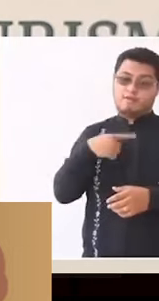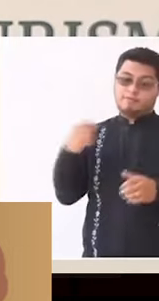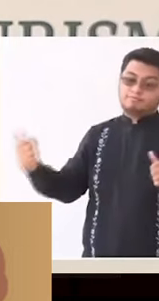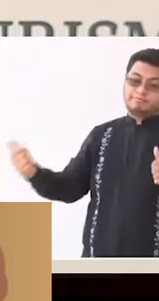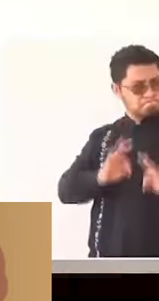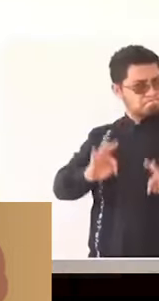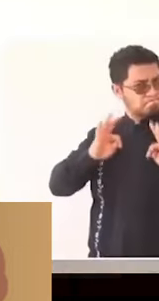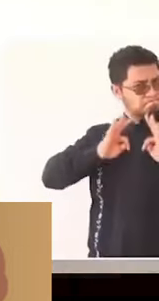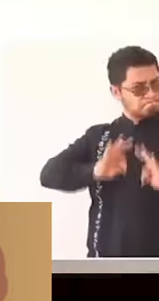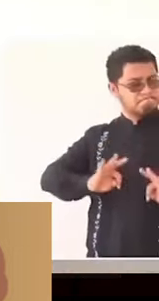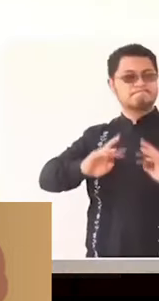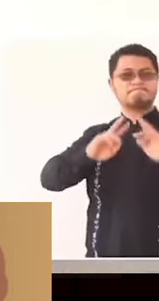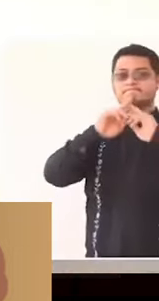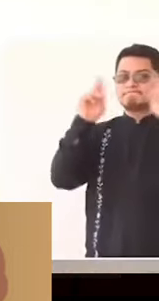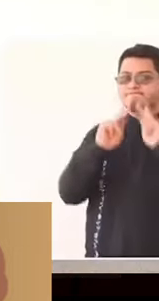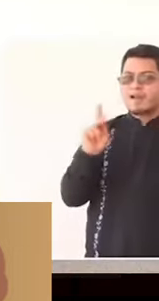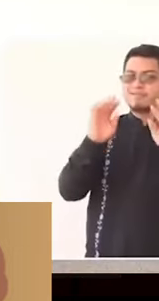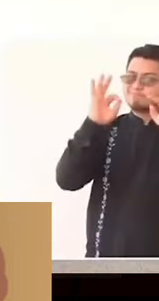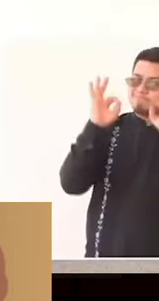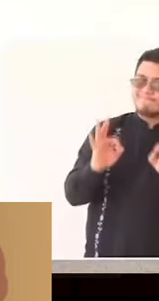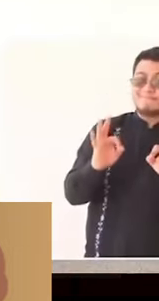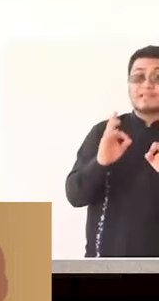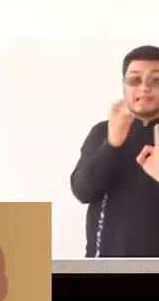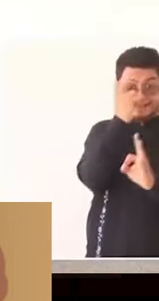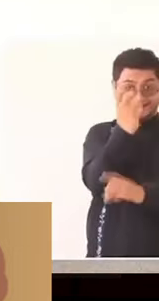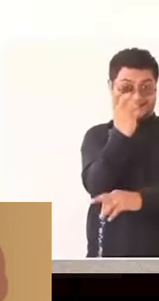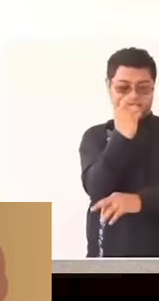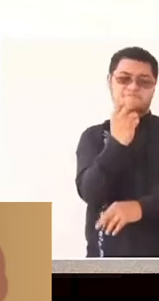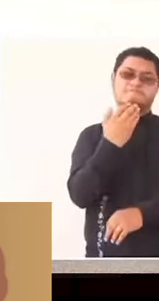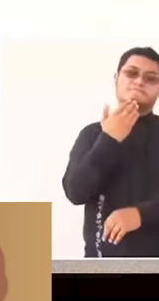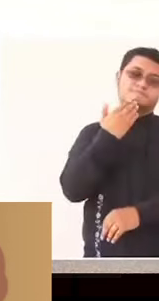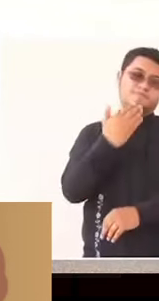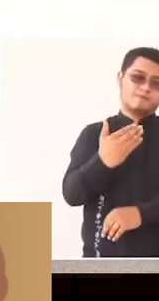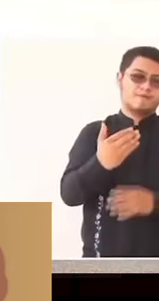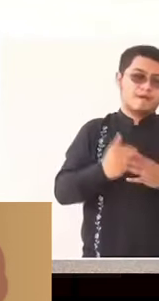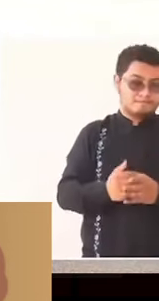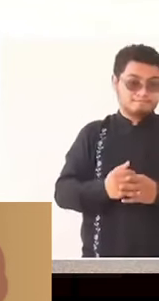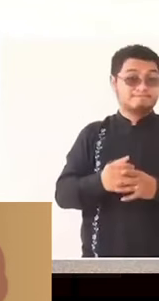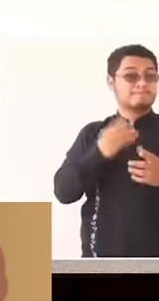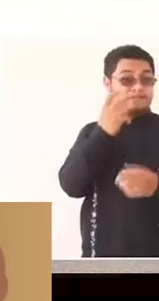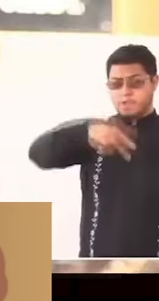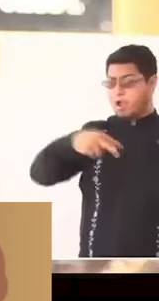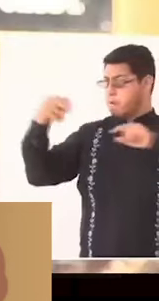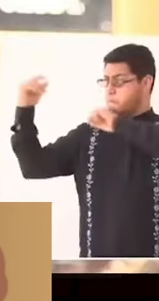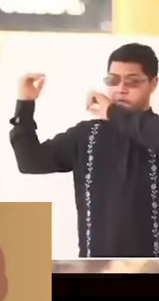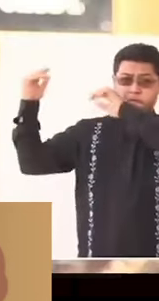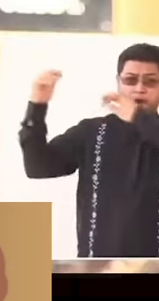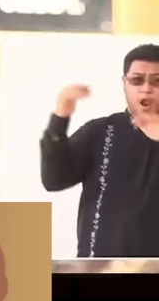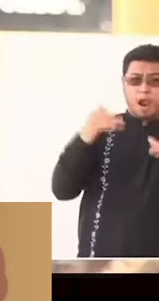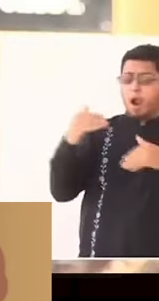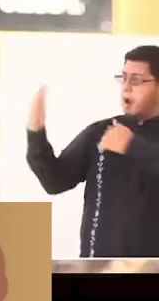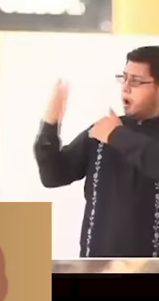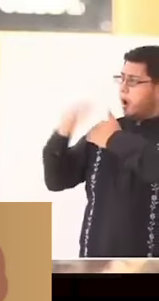vanguardia guía al proletariado, como la señora Claudia. La guardia guía al proletariado, no trabaja, porque válgame Dios, se voy a arruinarme las manos,